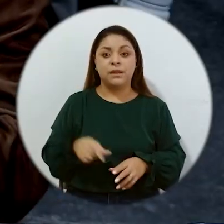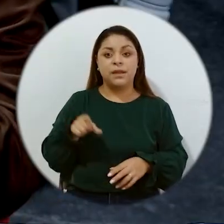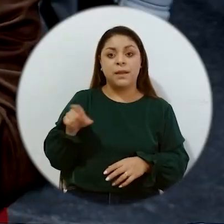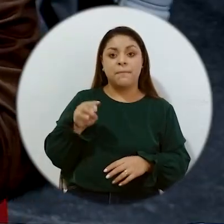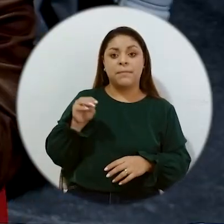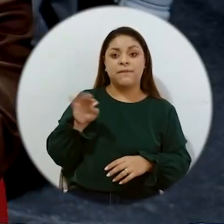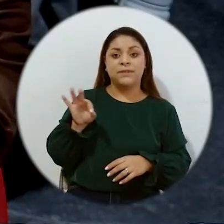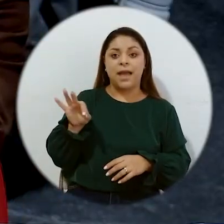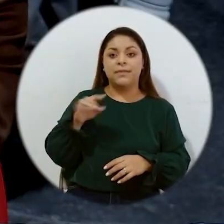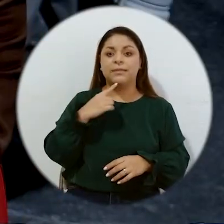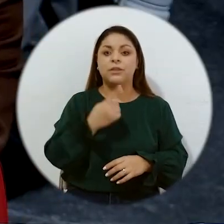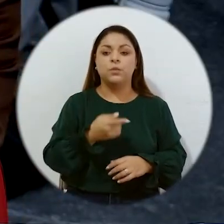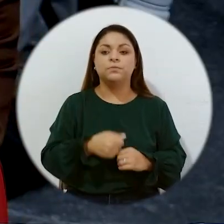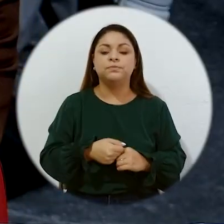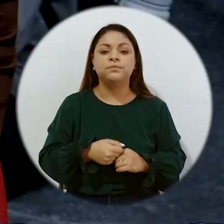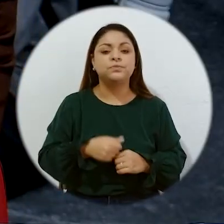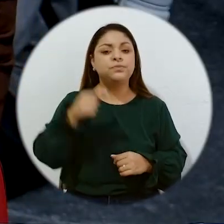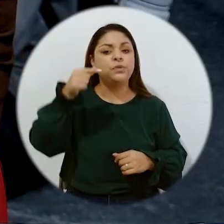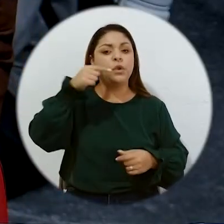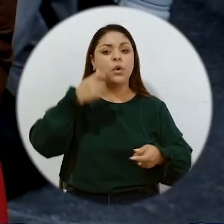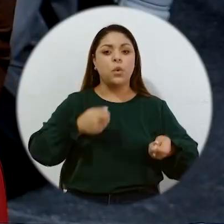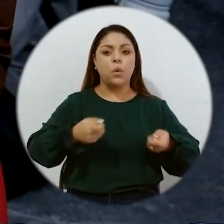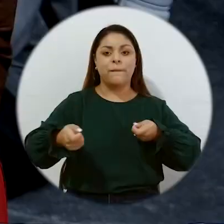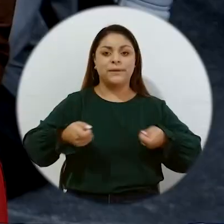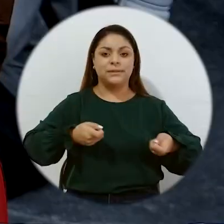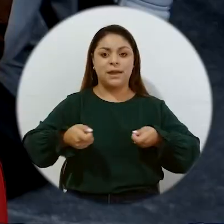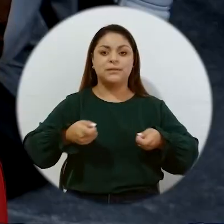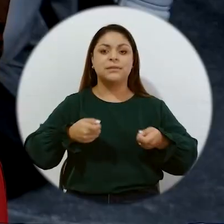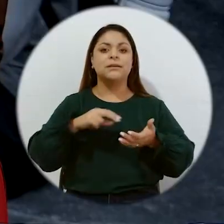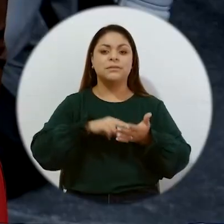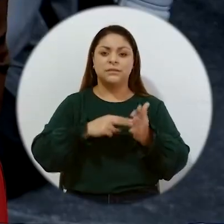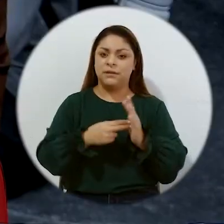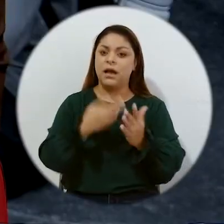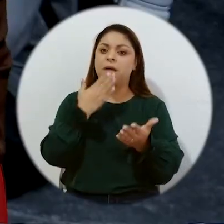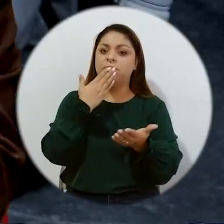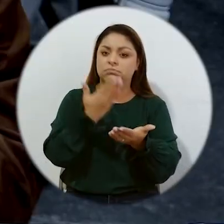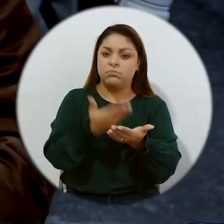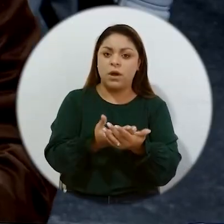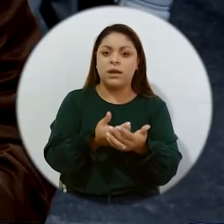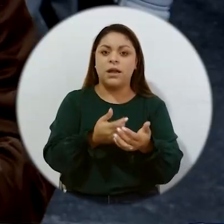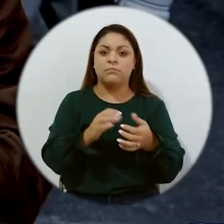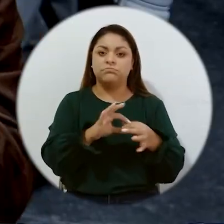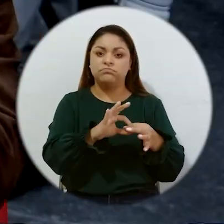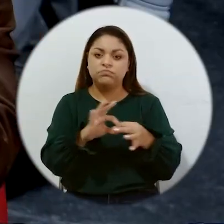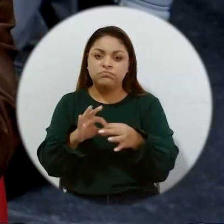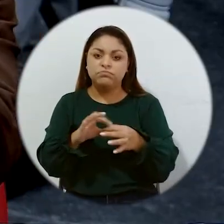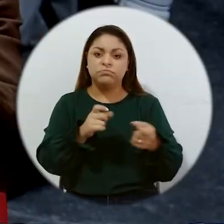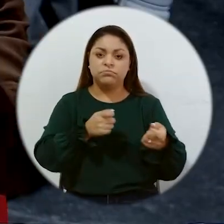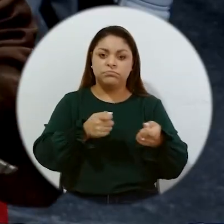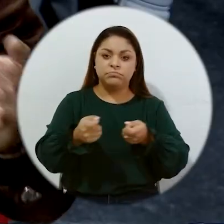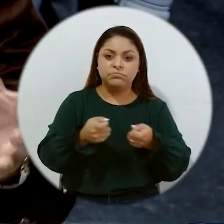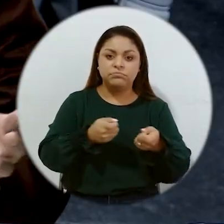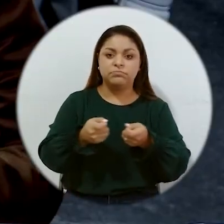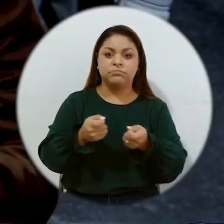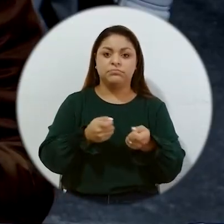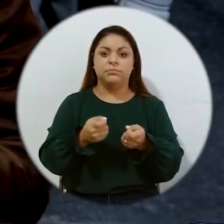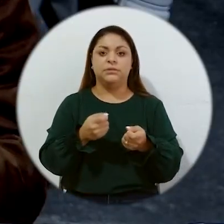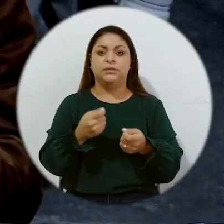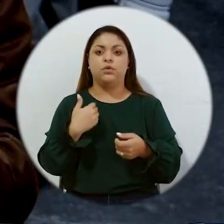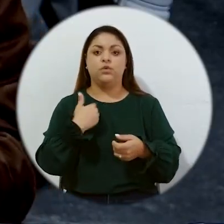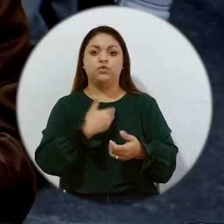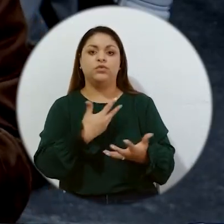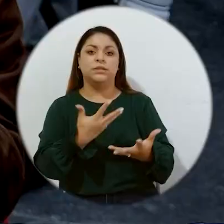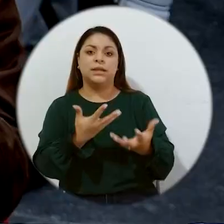la gobernanza es propiciar una buena gestión de lo